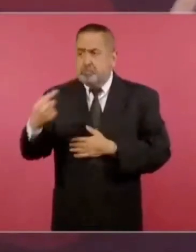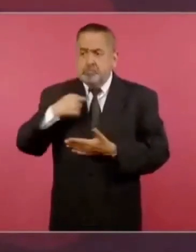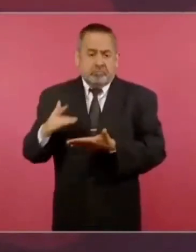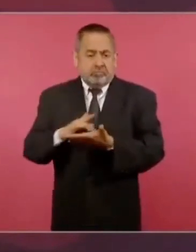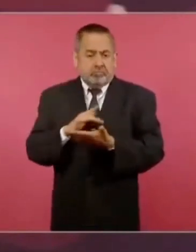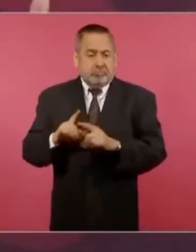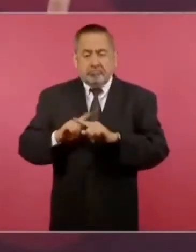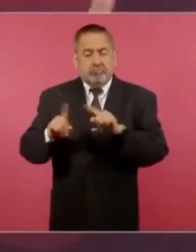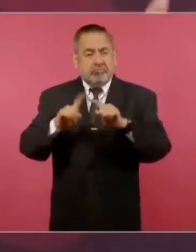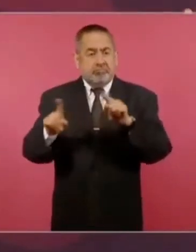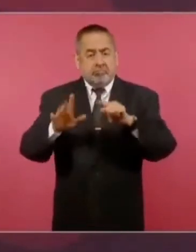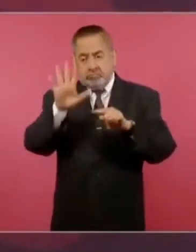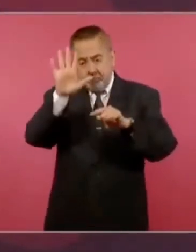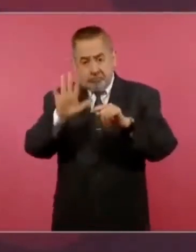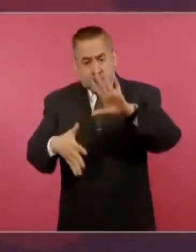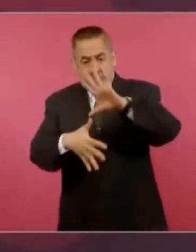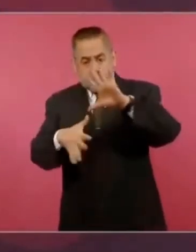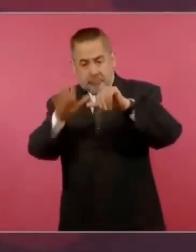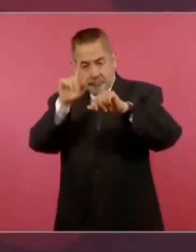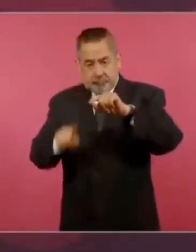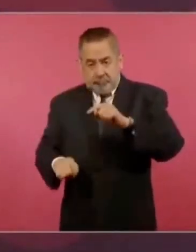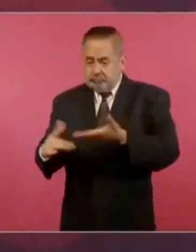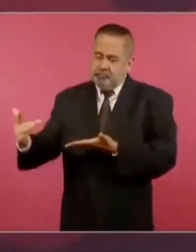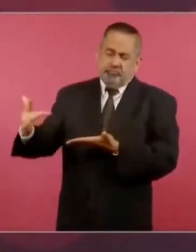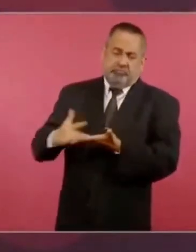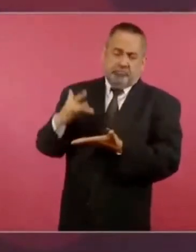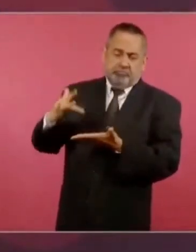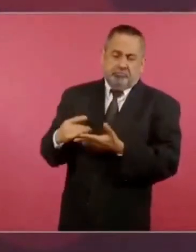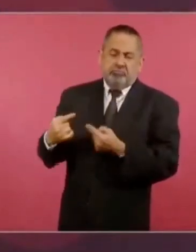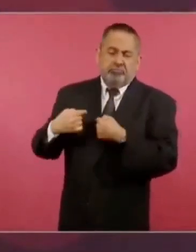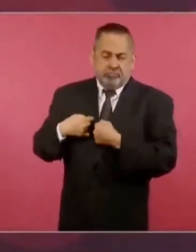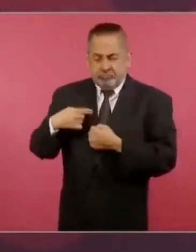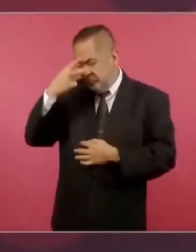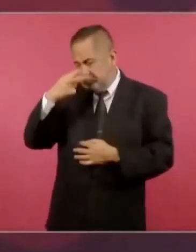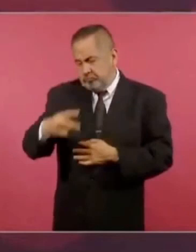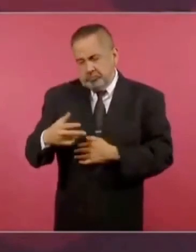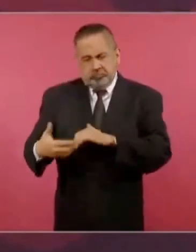Todos los países muy solidarios